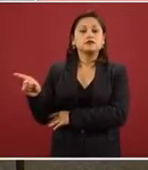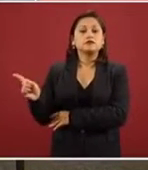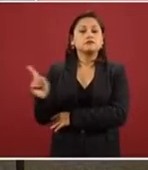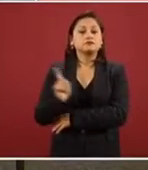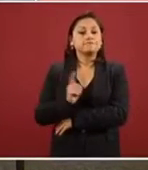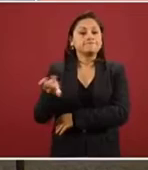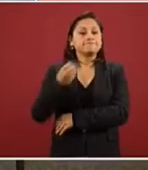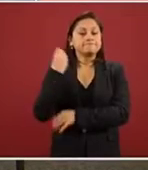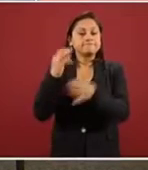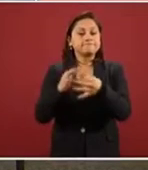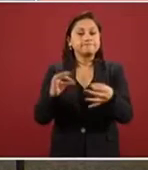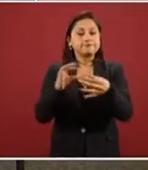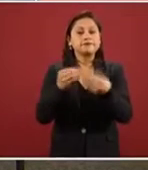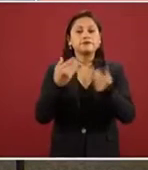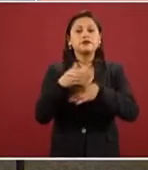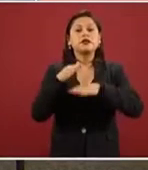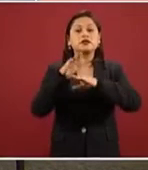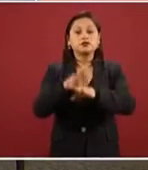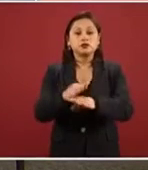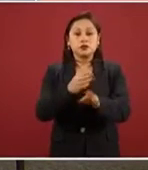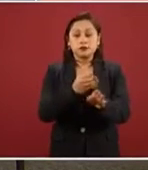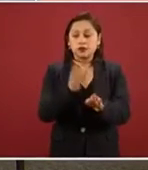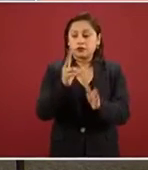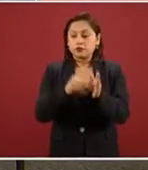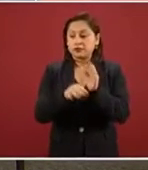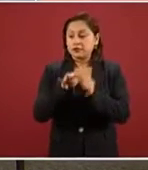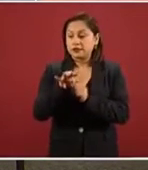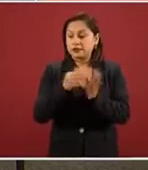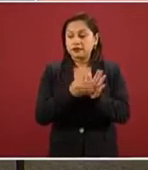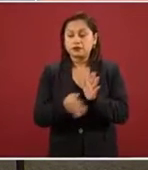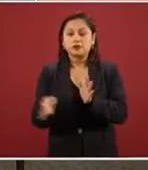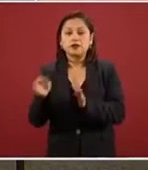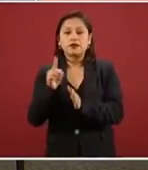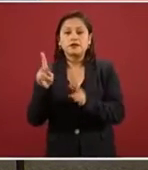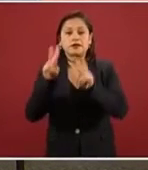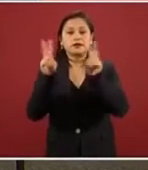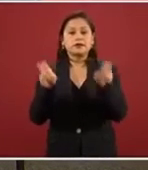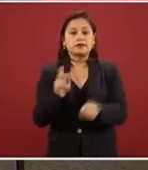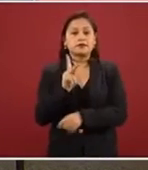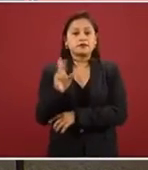cómo actuamos este año en materia de protección civil.